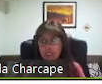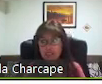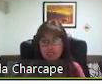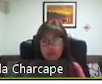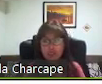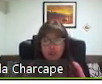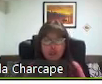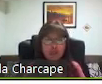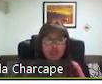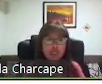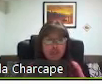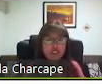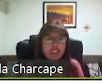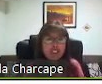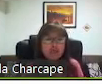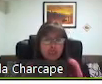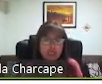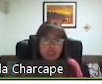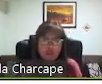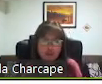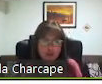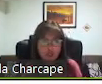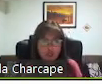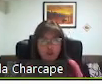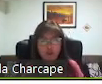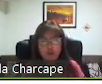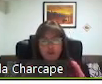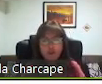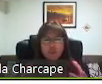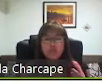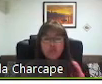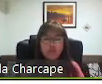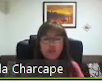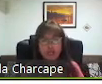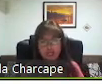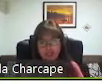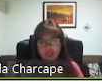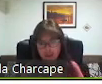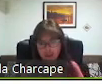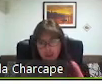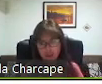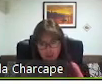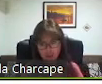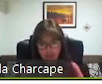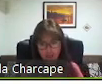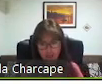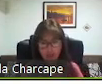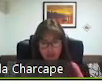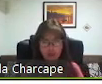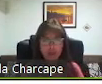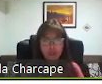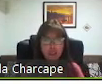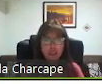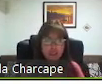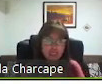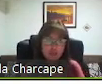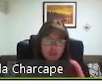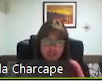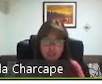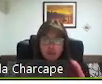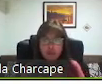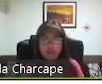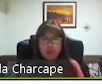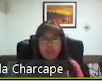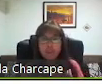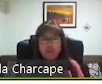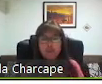docilidad excesiva, cuando el niño es demasiado dócil o cuando es muy agresivo, es por algo, ¿no? Si es muy